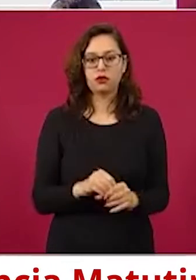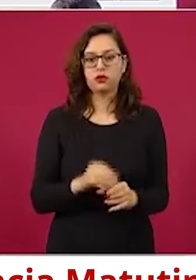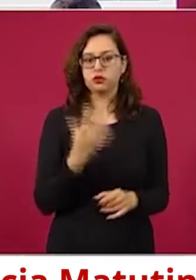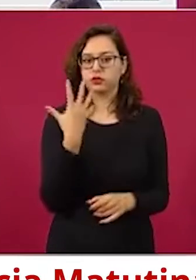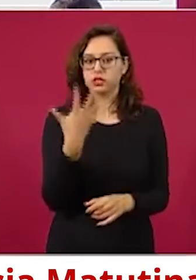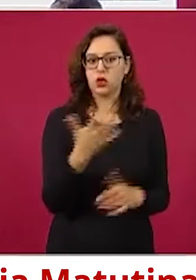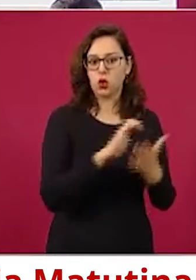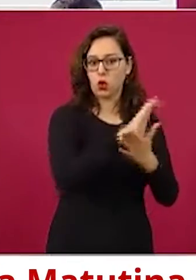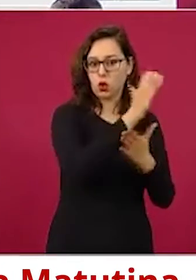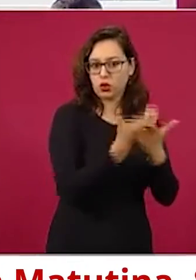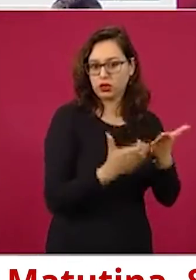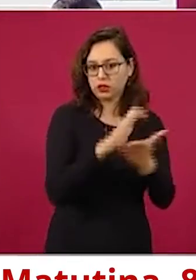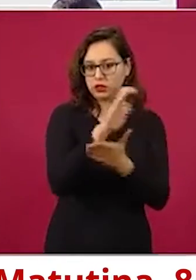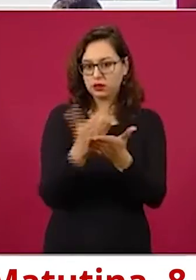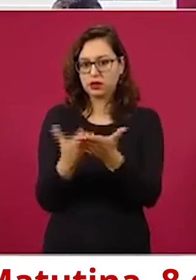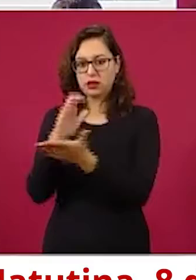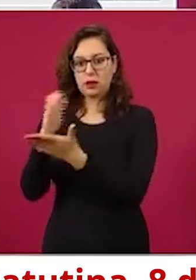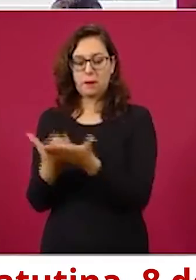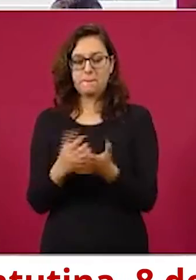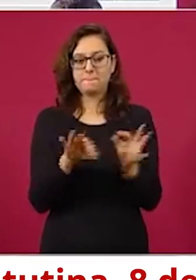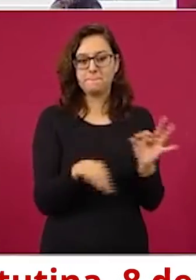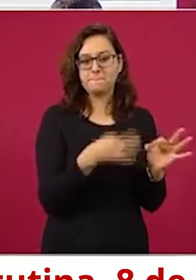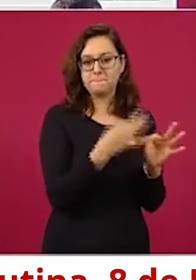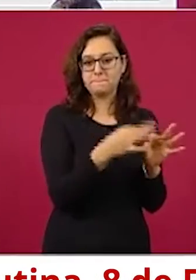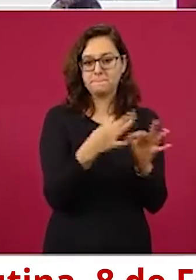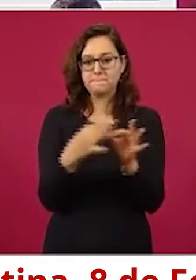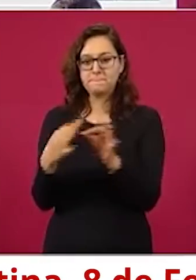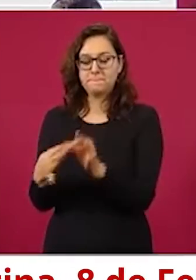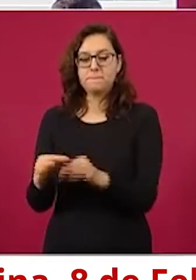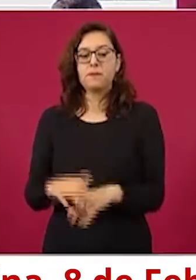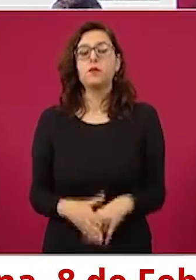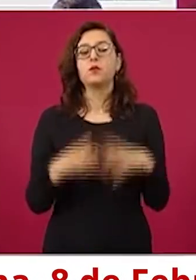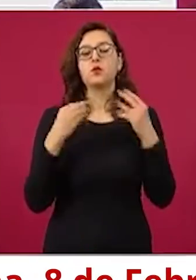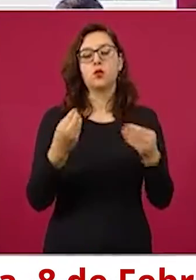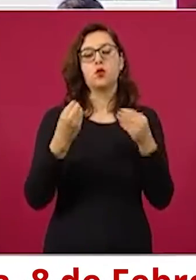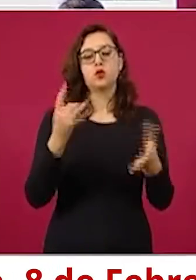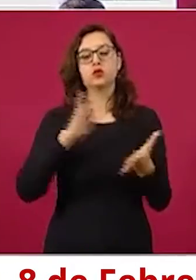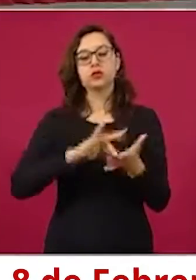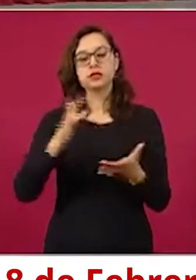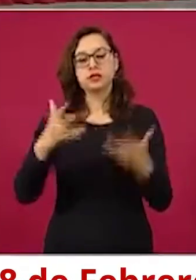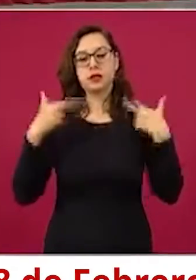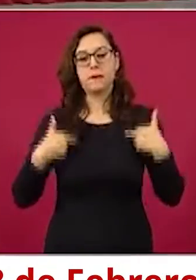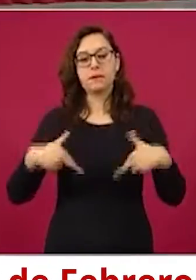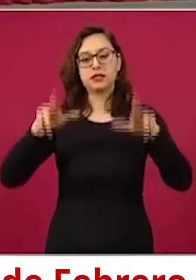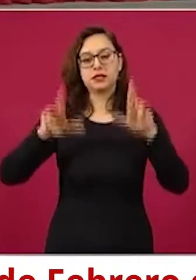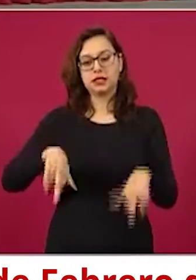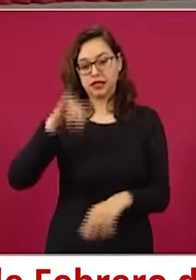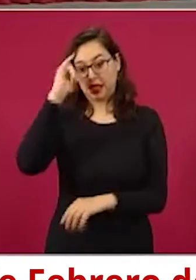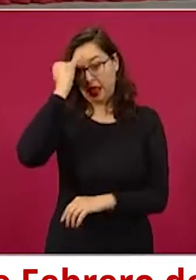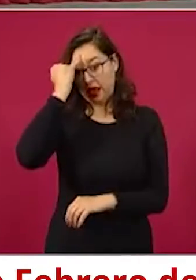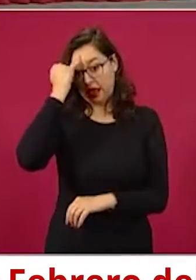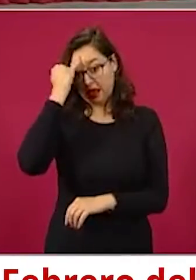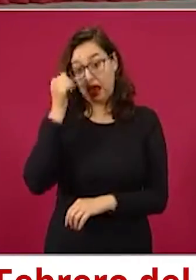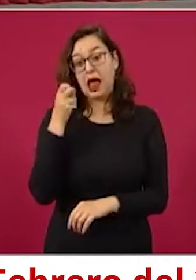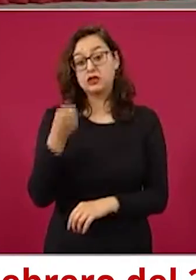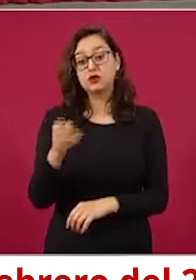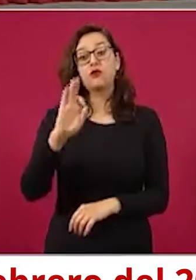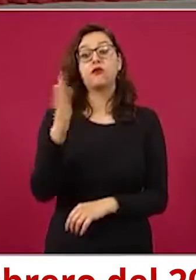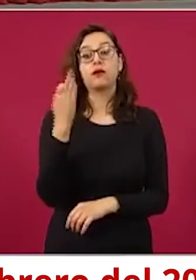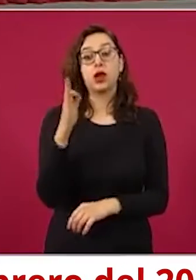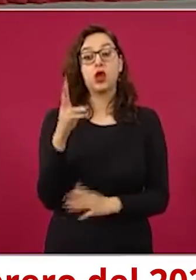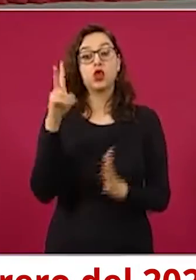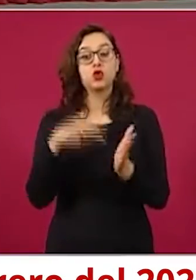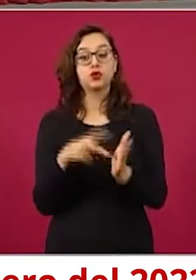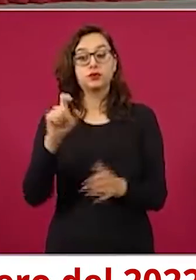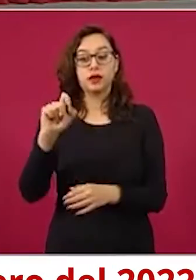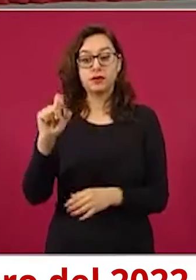contratos. Ahí le agradecimos mucho al canciller de la India su intervención, porque esto fue en febrero de 2021, que nos llegó el